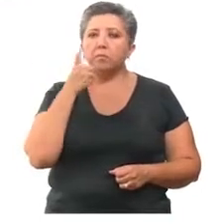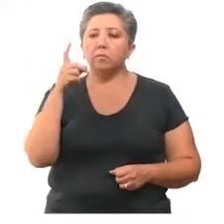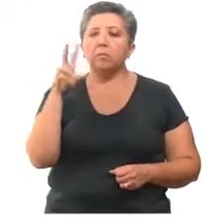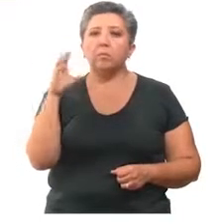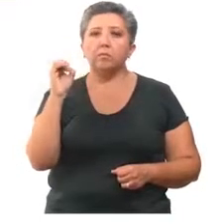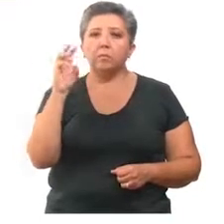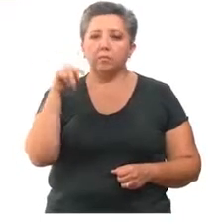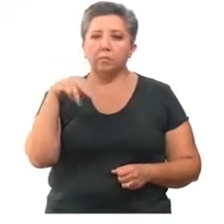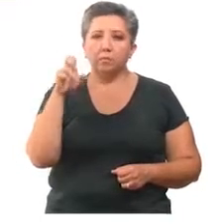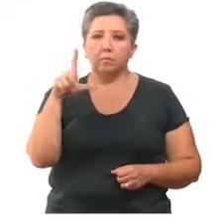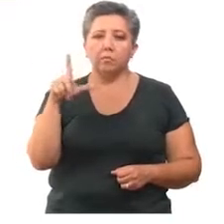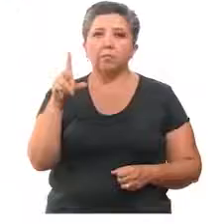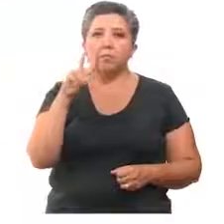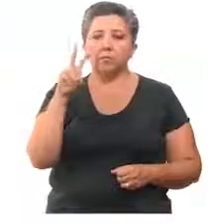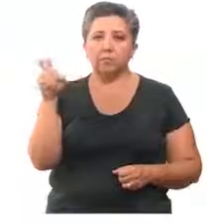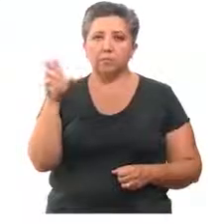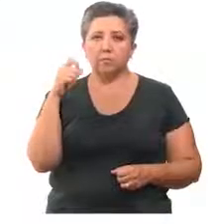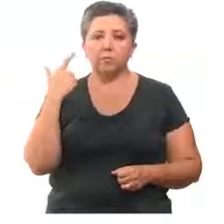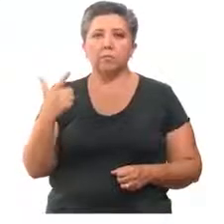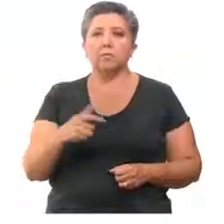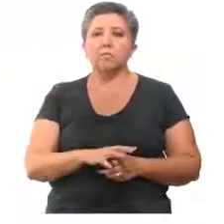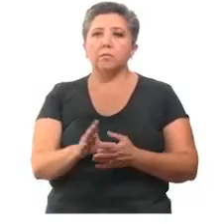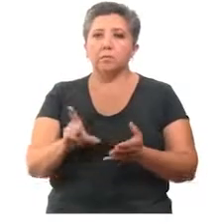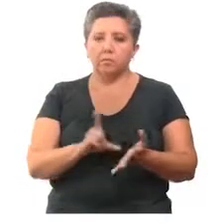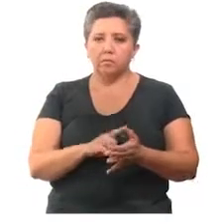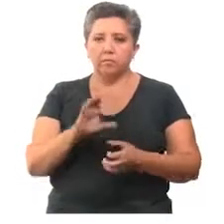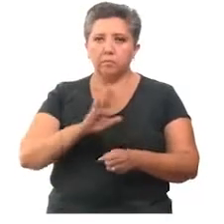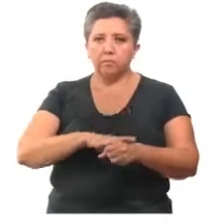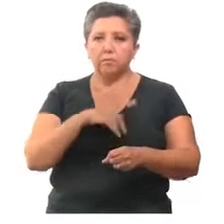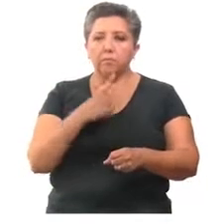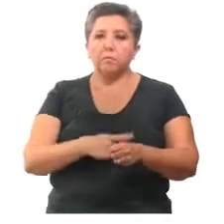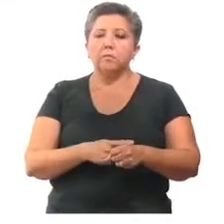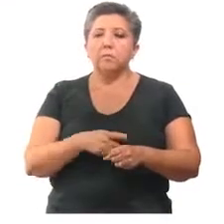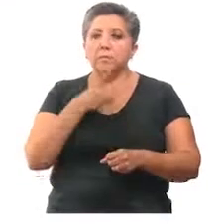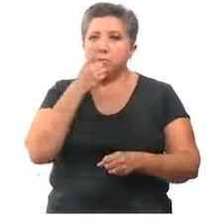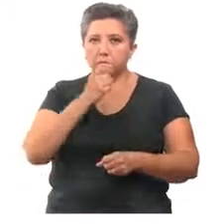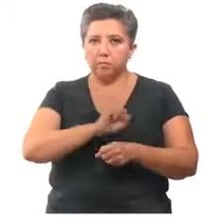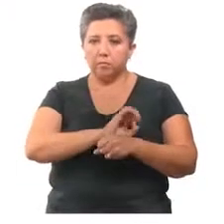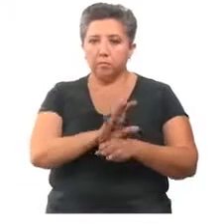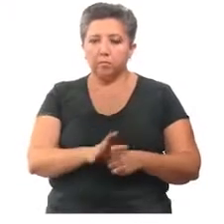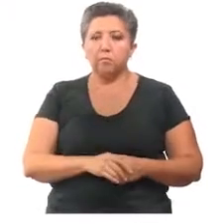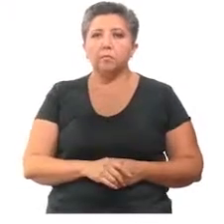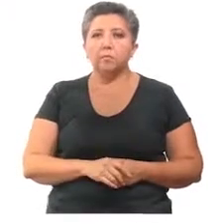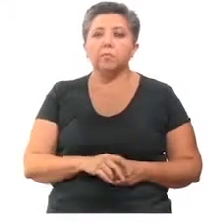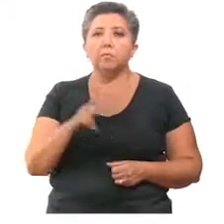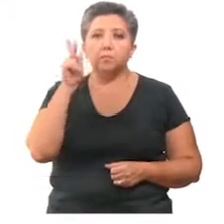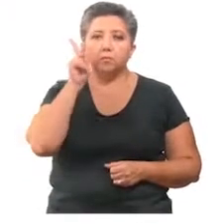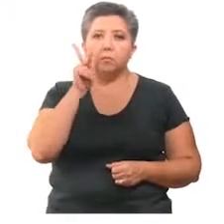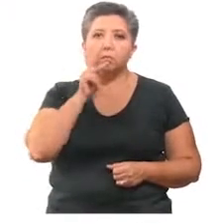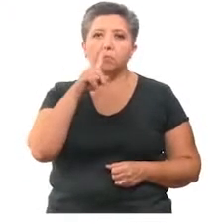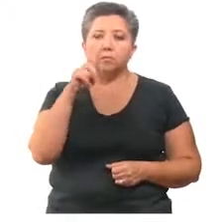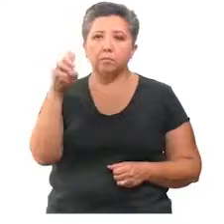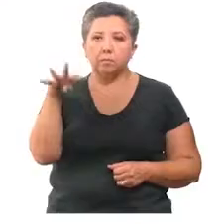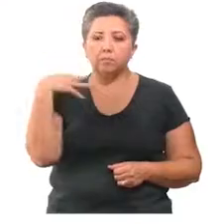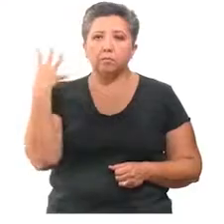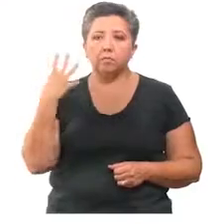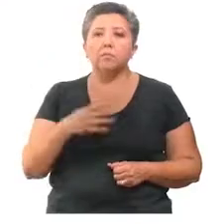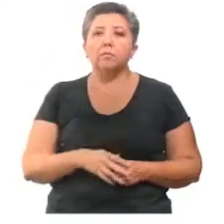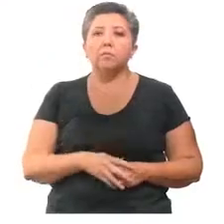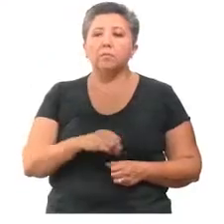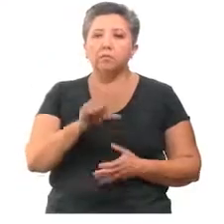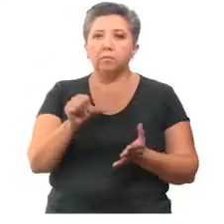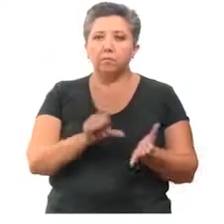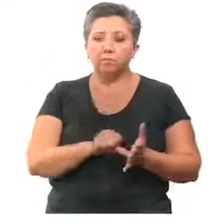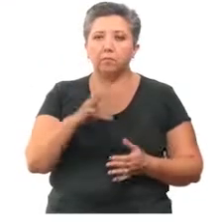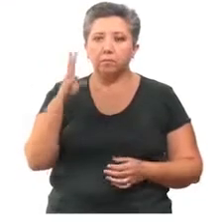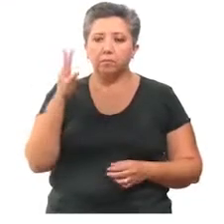Concal 207. Las colonias de Mérida con mayor número de personas contagiadas son Juan Pablo II con 114,